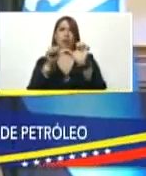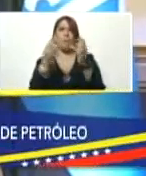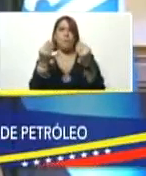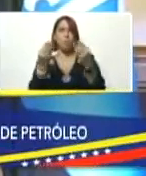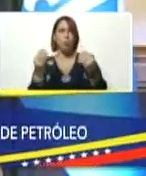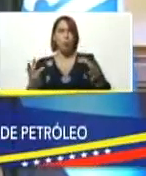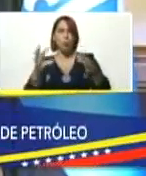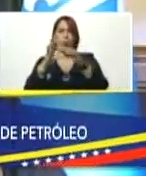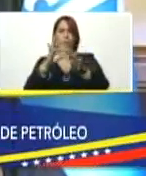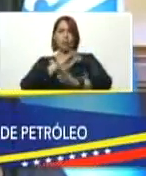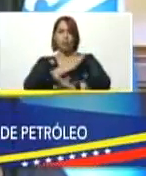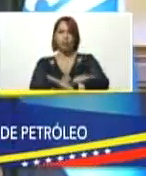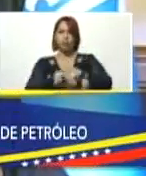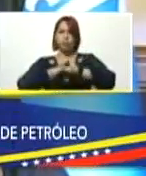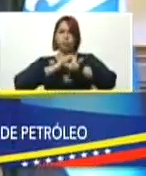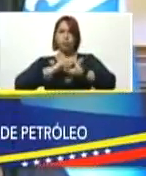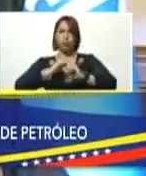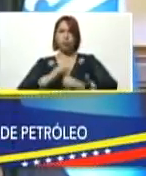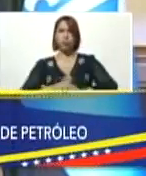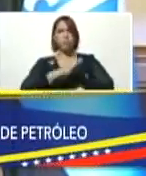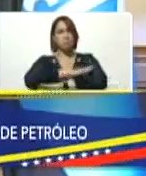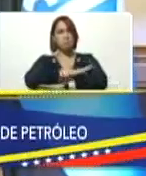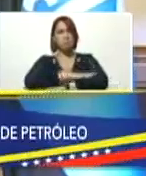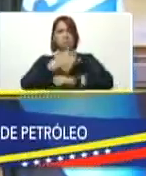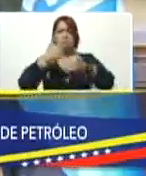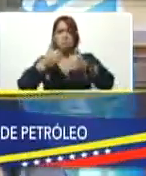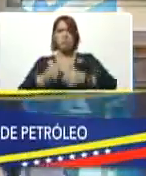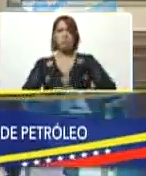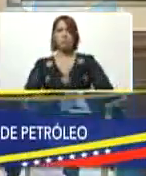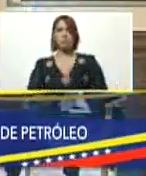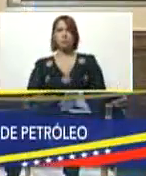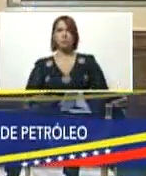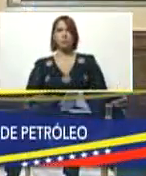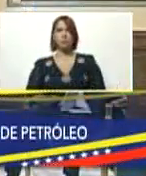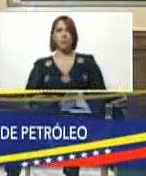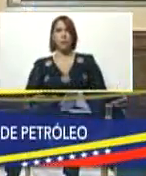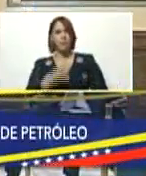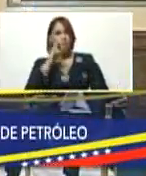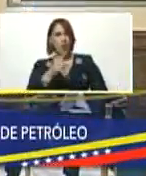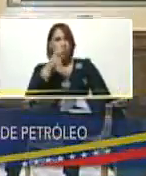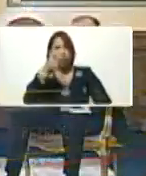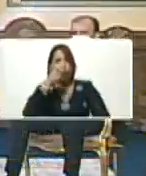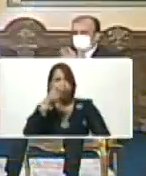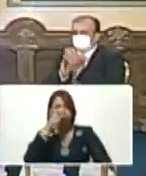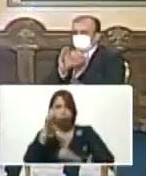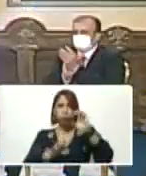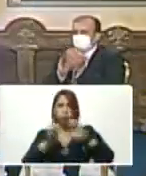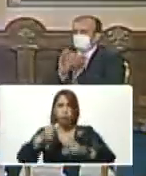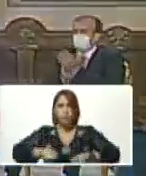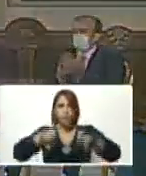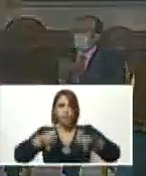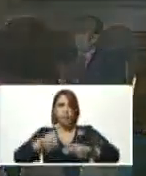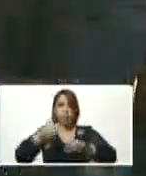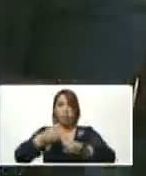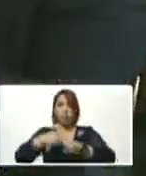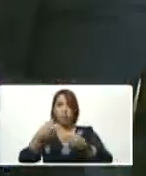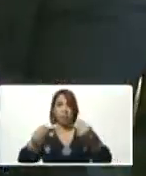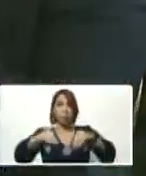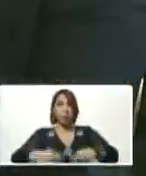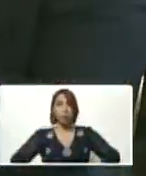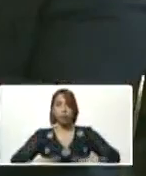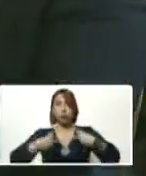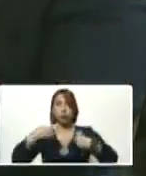unidos, férreamente disciplinados, regulando el mercado petrolero de acuerdo a las necesidades de la